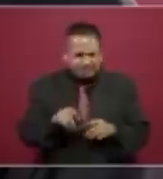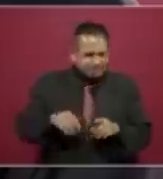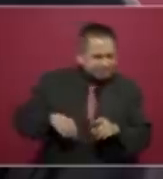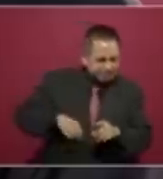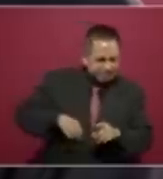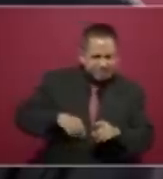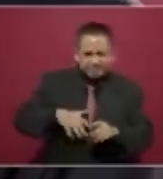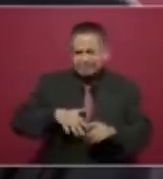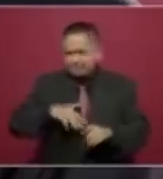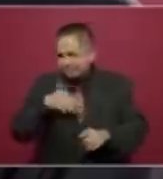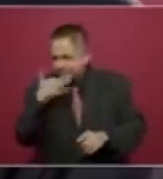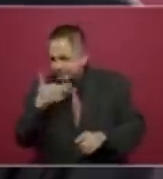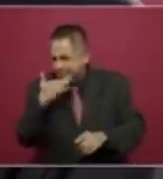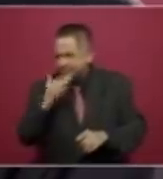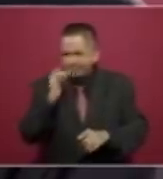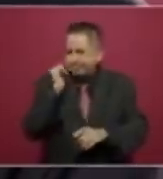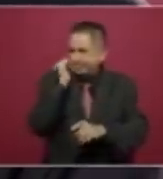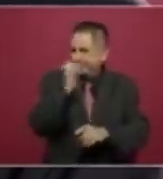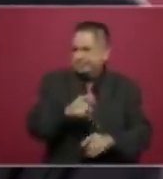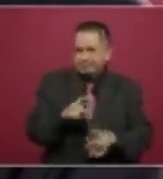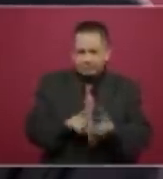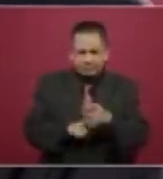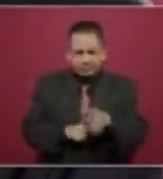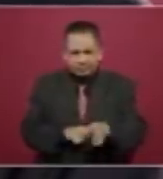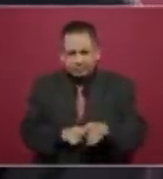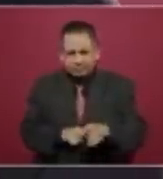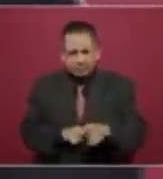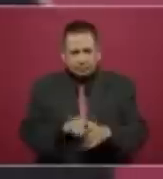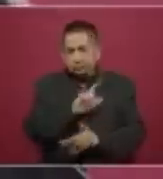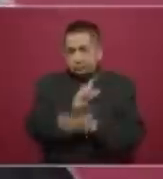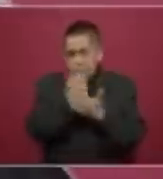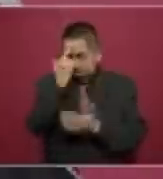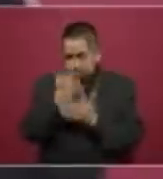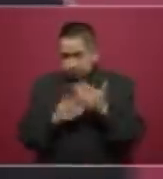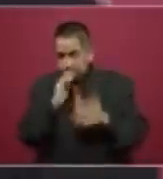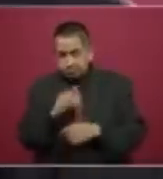de corrupción, de alguna ilegalidad,